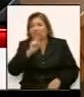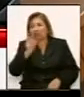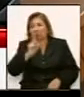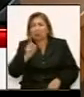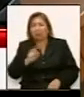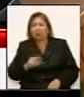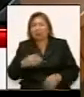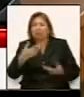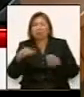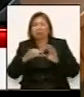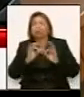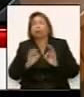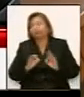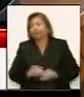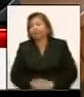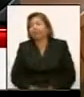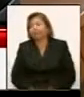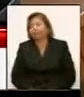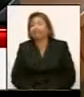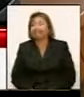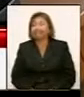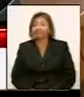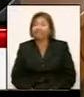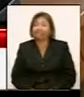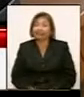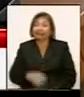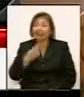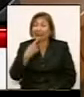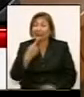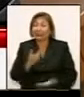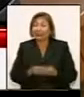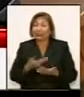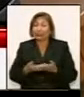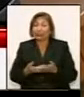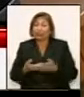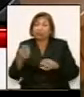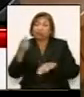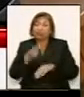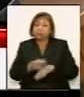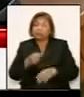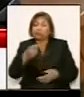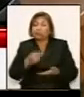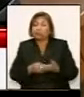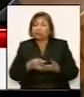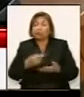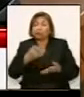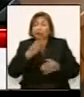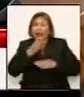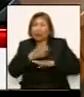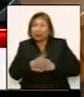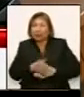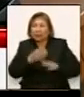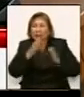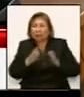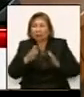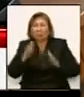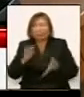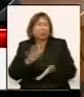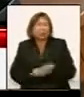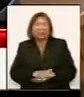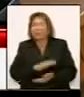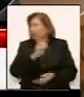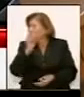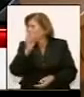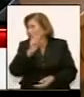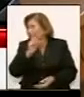han dicho que no funciona así y eso yo aparte una revictimización es pasar por un proceso burocrático que no está